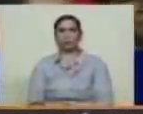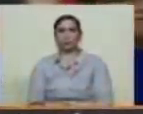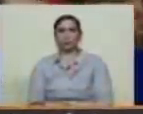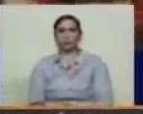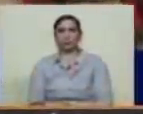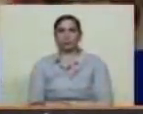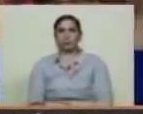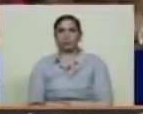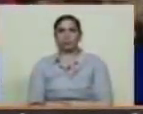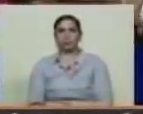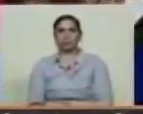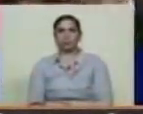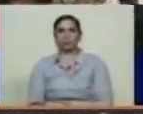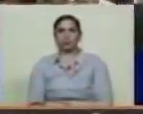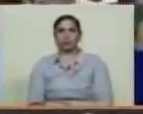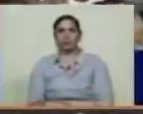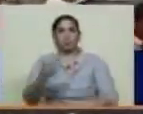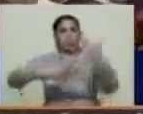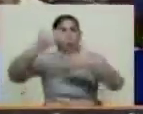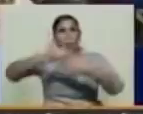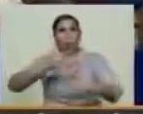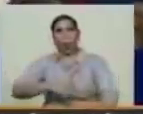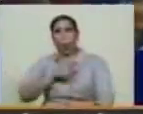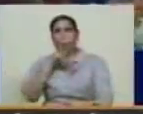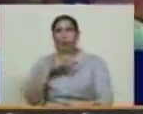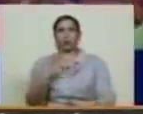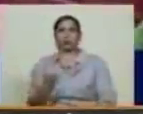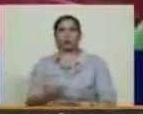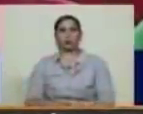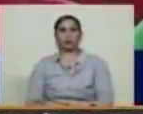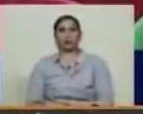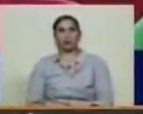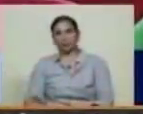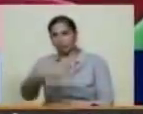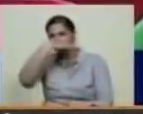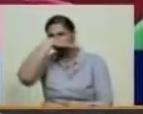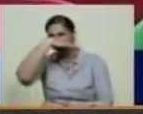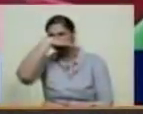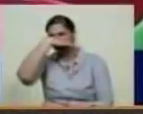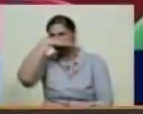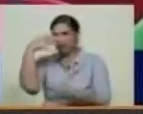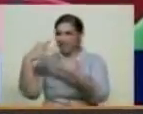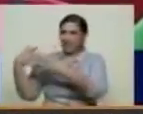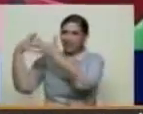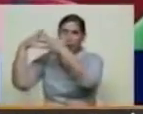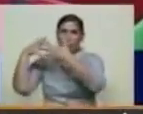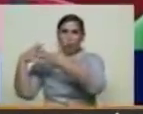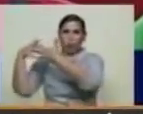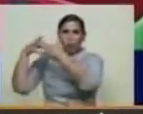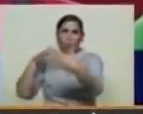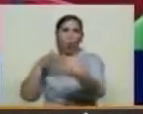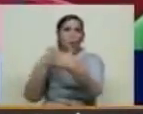Es un bloqueo criminal, genocida, terrorista de Estados Unidos contra nuestro pueblo.